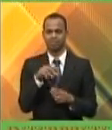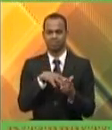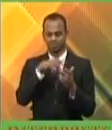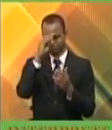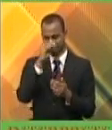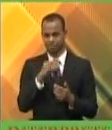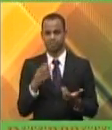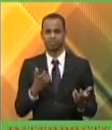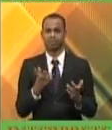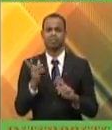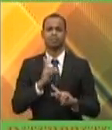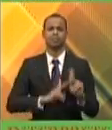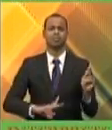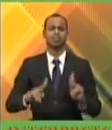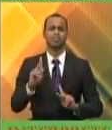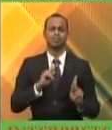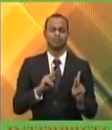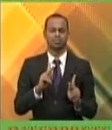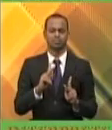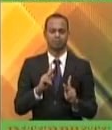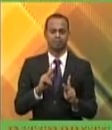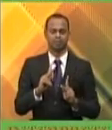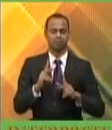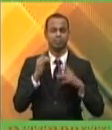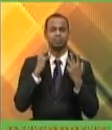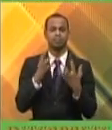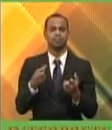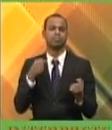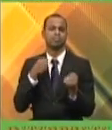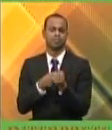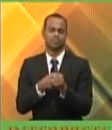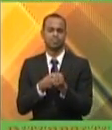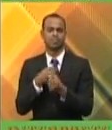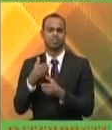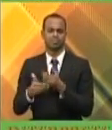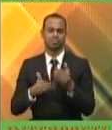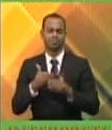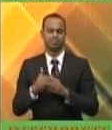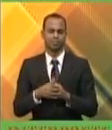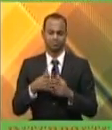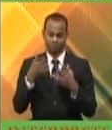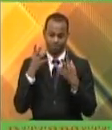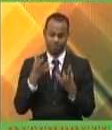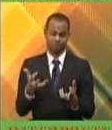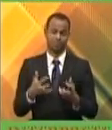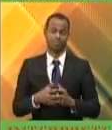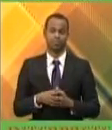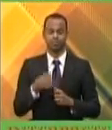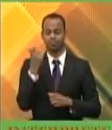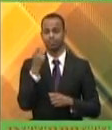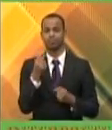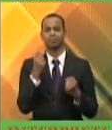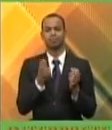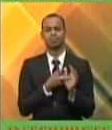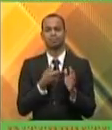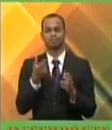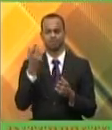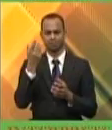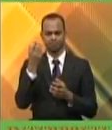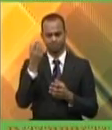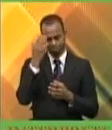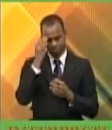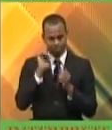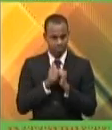que las personas quieren apoyar el proceso quieren lo que pasa que muchas veces no sabemos